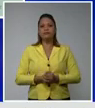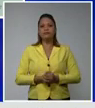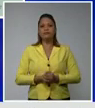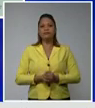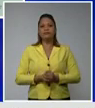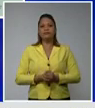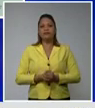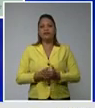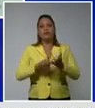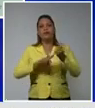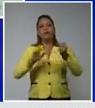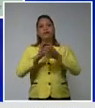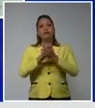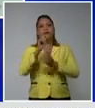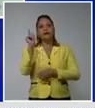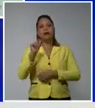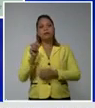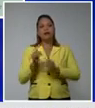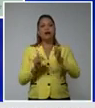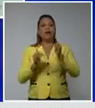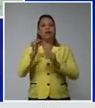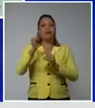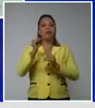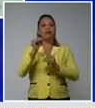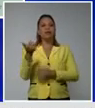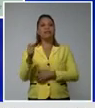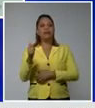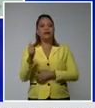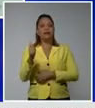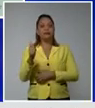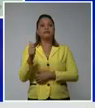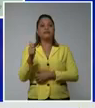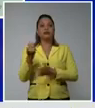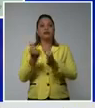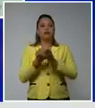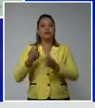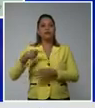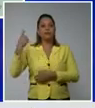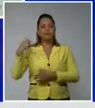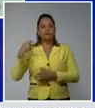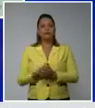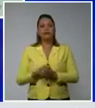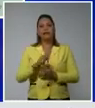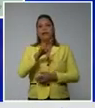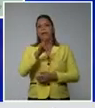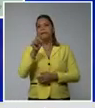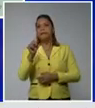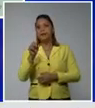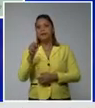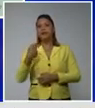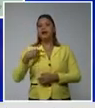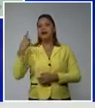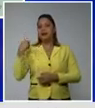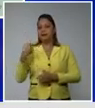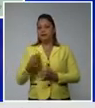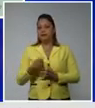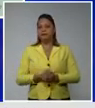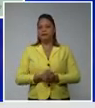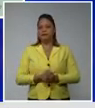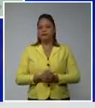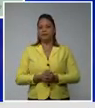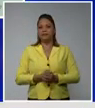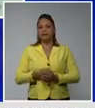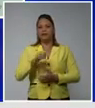Mayabeque incrementa en 10 el número de casos confirmados ayer, 20 casos ayer,